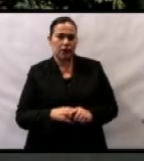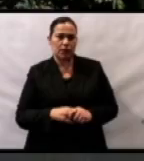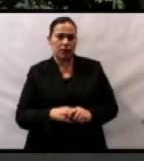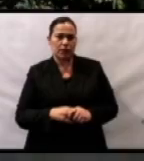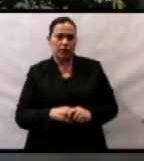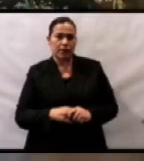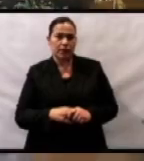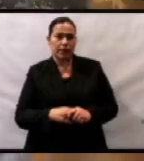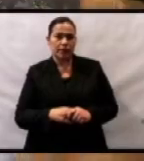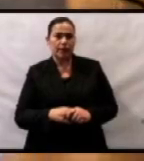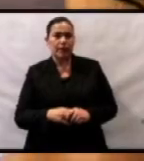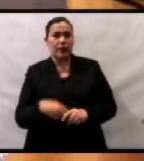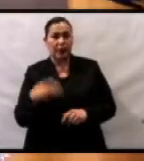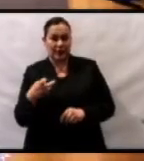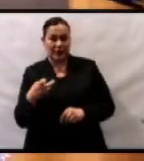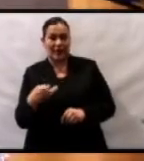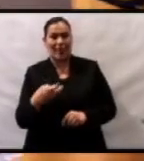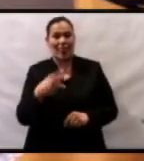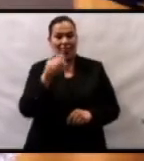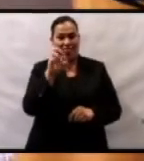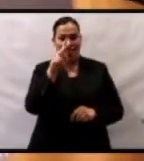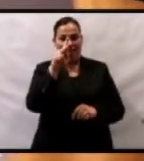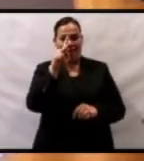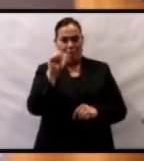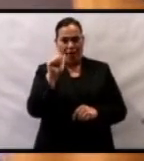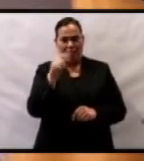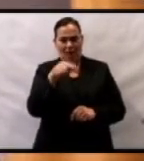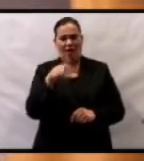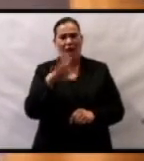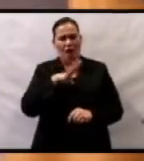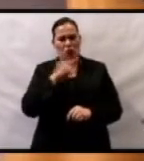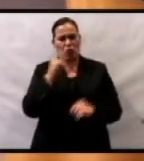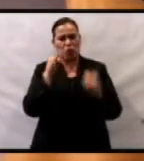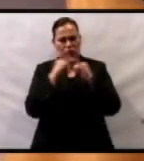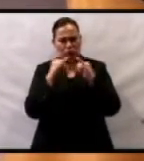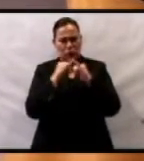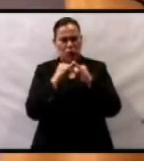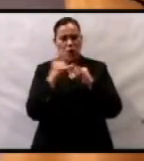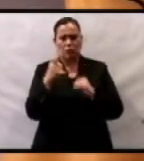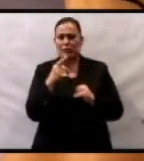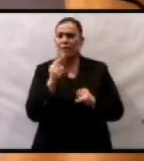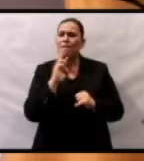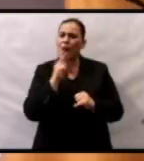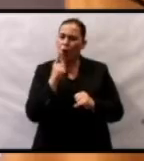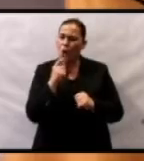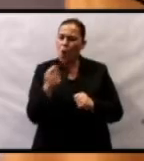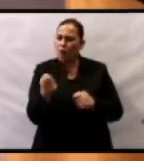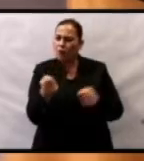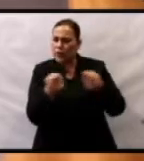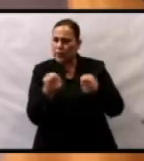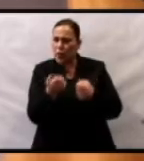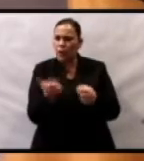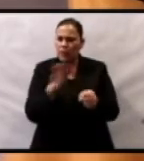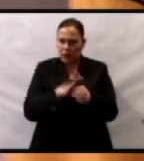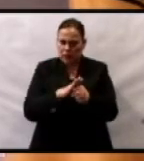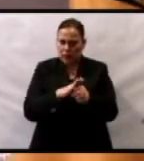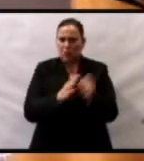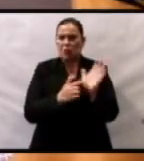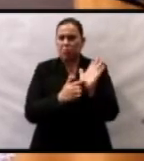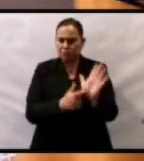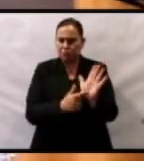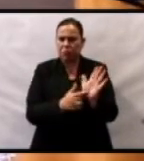Aztepa es uno de los organismos públicos descentralizados de Jalisco con el mejor manejo administrativo, rendimiento